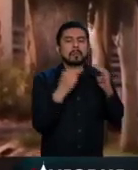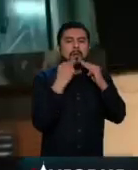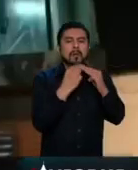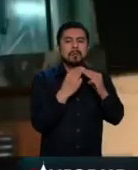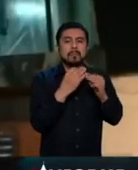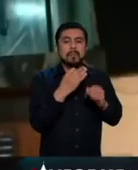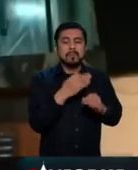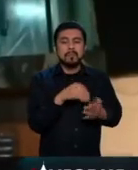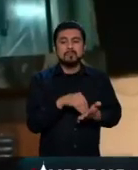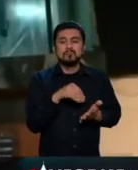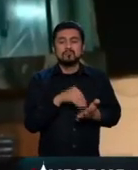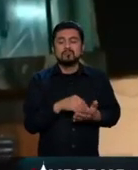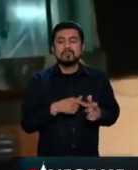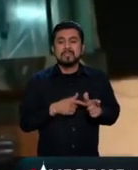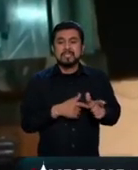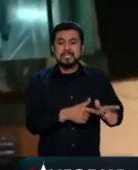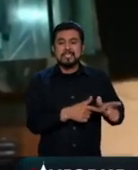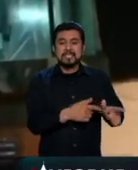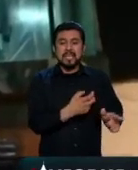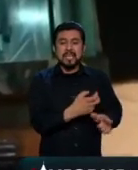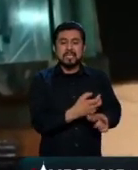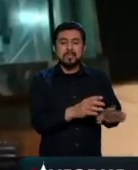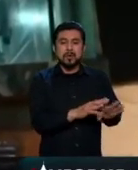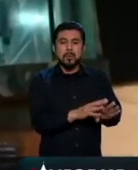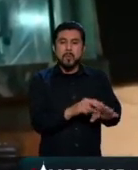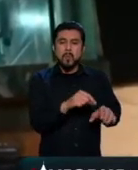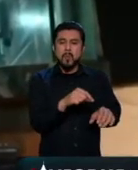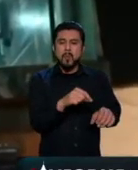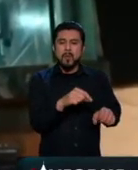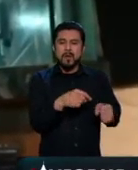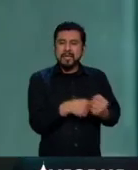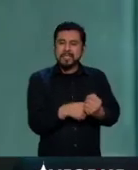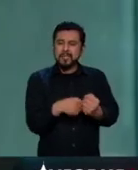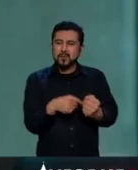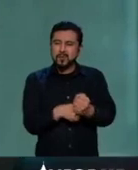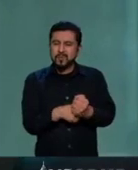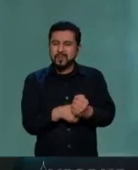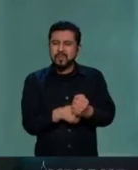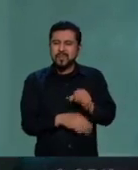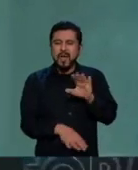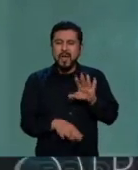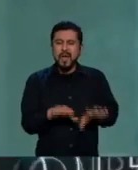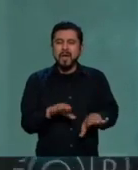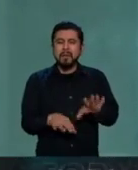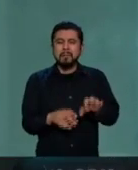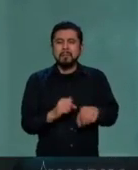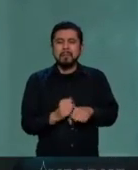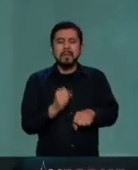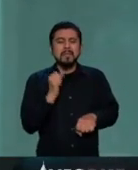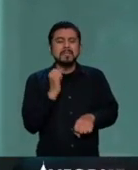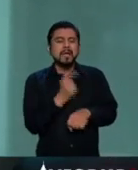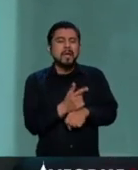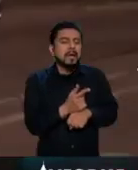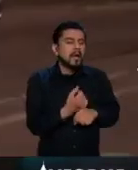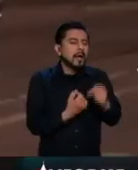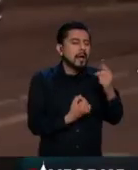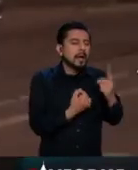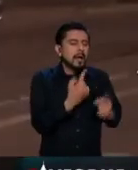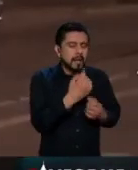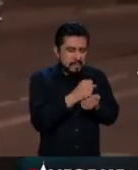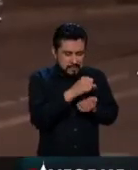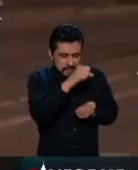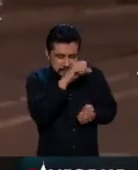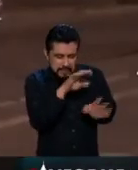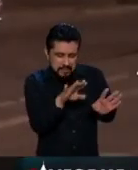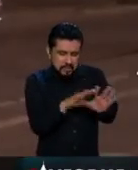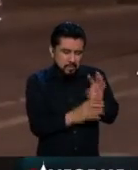que permanece, digamos, en ese mundo subterráneo que a veces nos asomamos solamente a pequeñas,